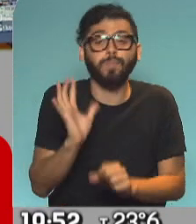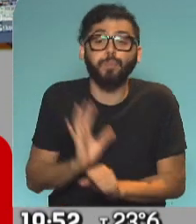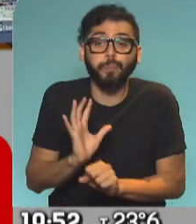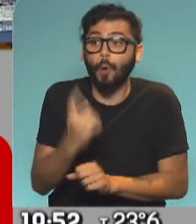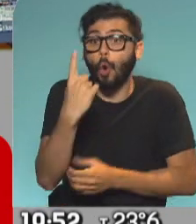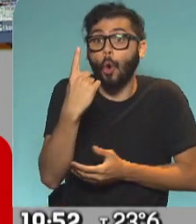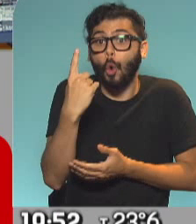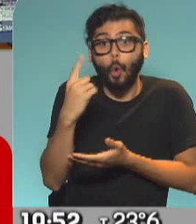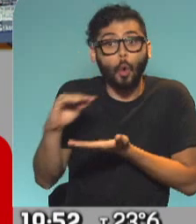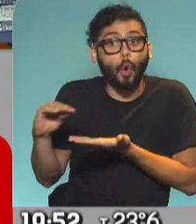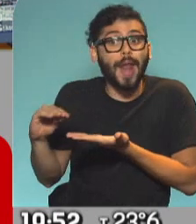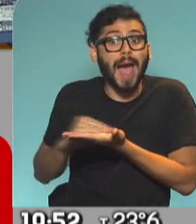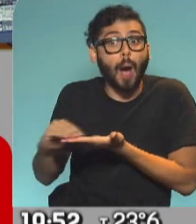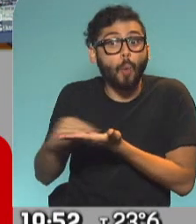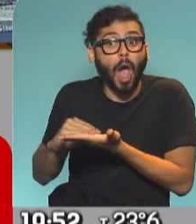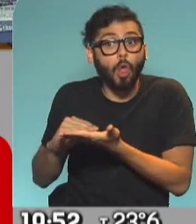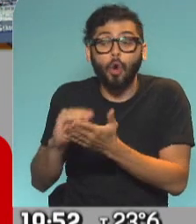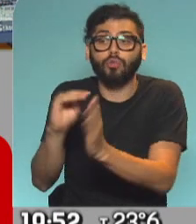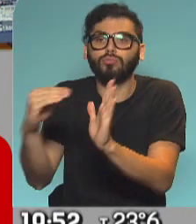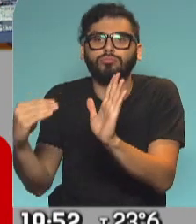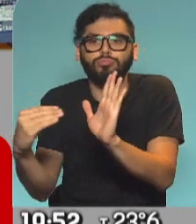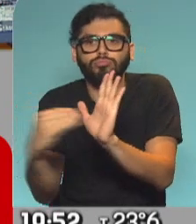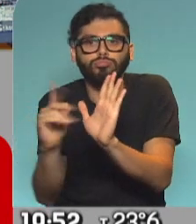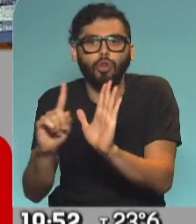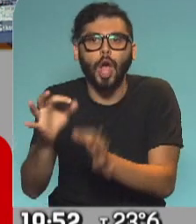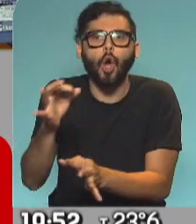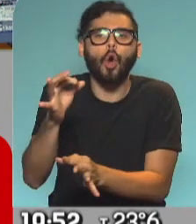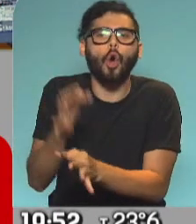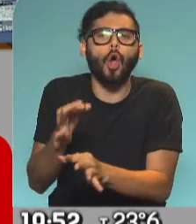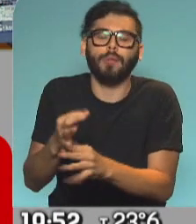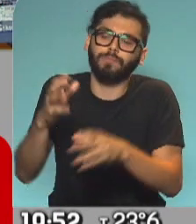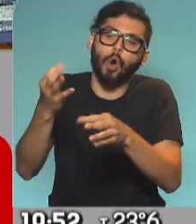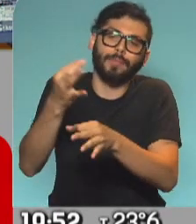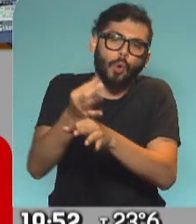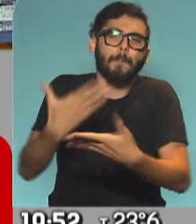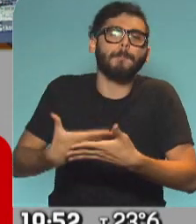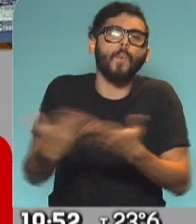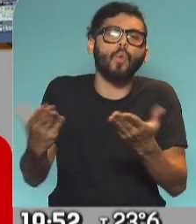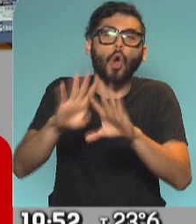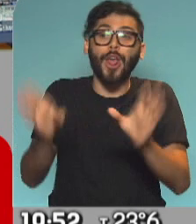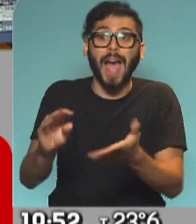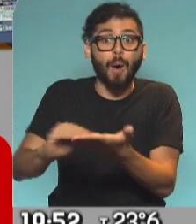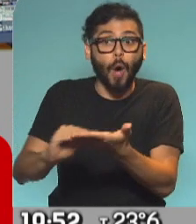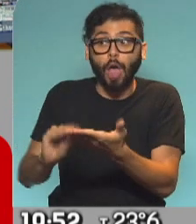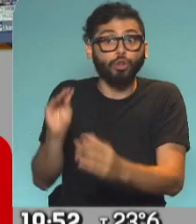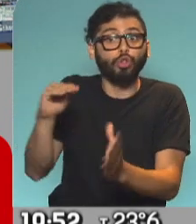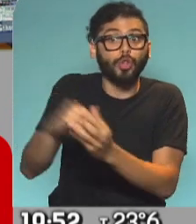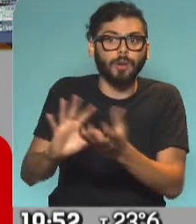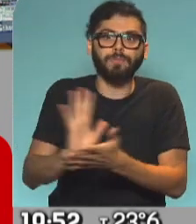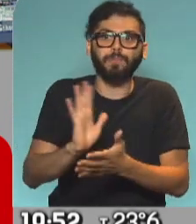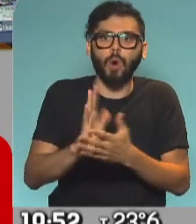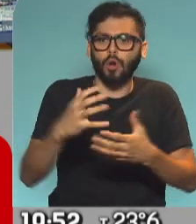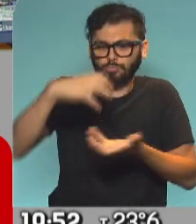un abogado no estuviera inscripto en el Colegio Público de Abogados de la Capital Federal, por ejemplo. En la entidad madre